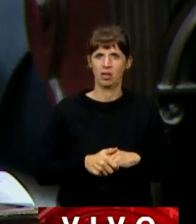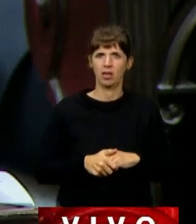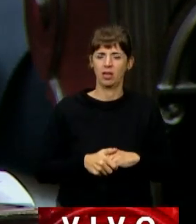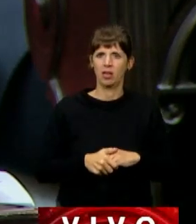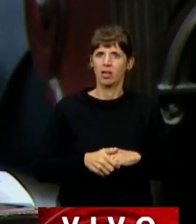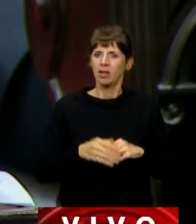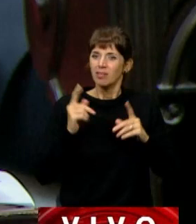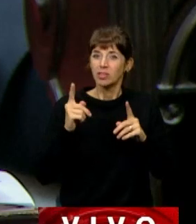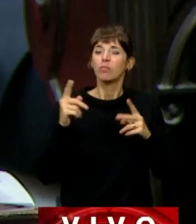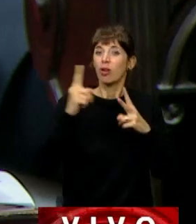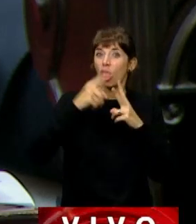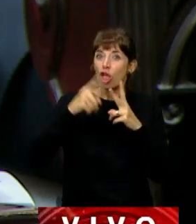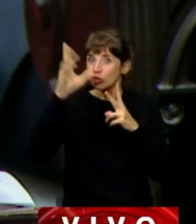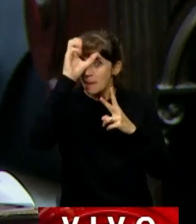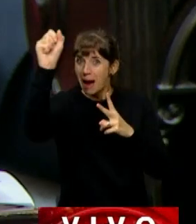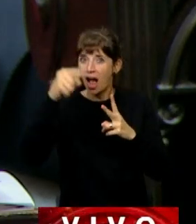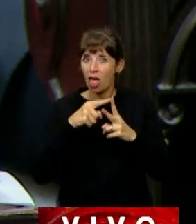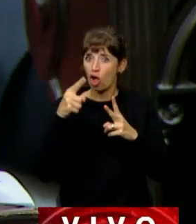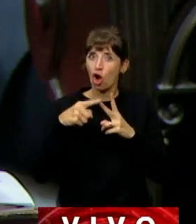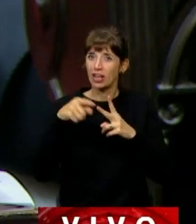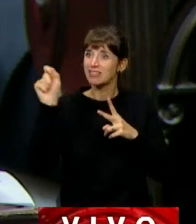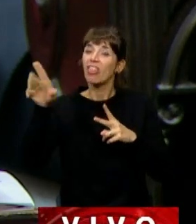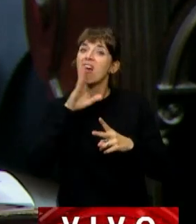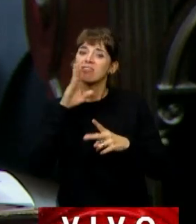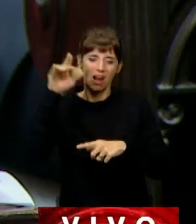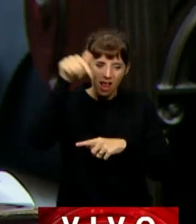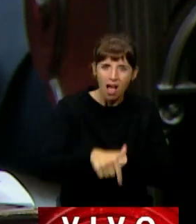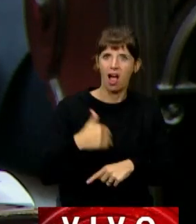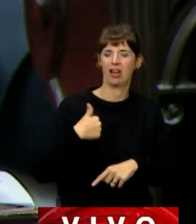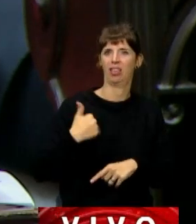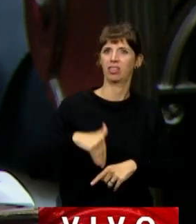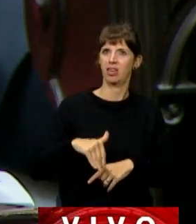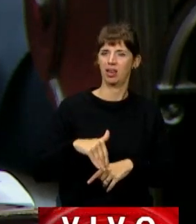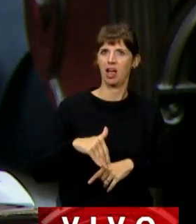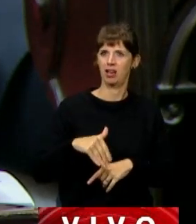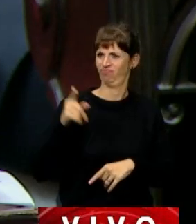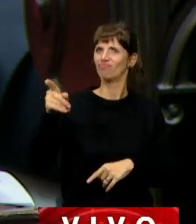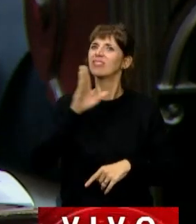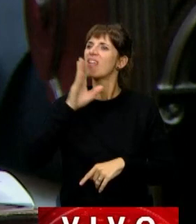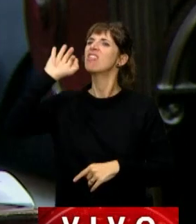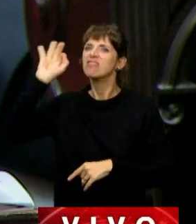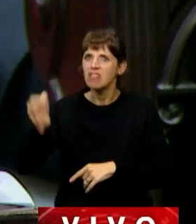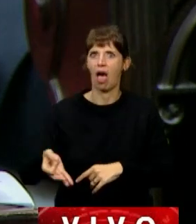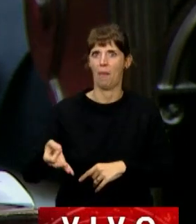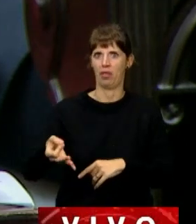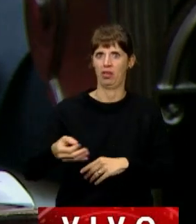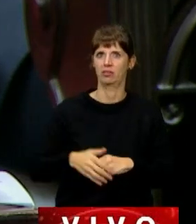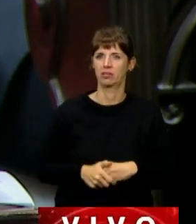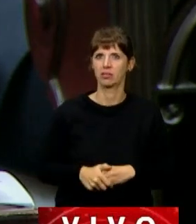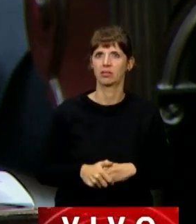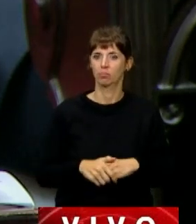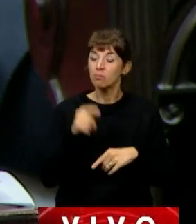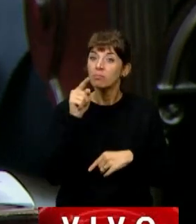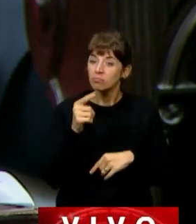de acuerdo a los dos embajadores de Israel, que Israel ya lo sabía y había hecho justicia.